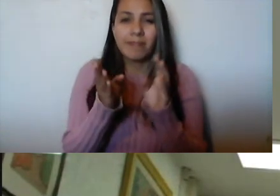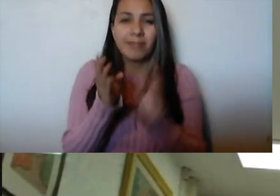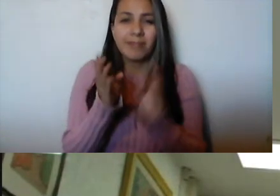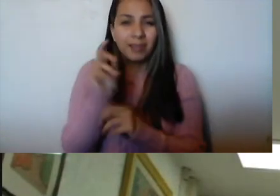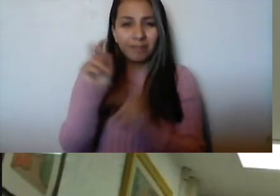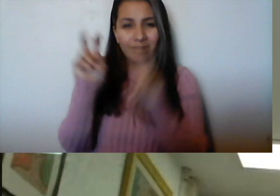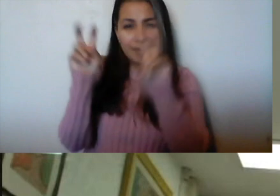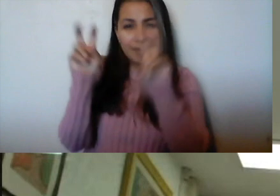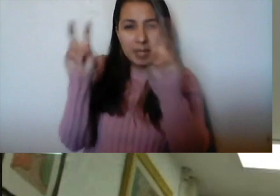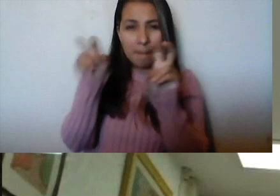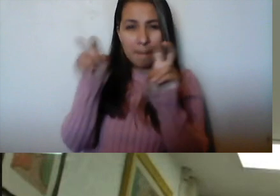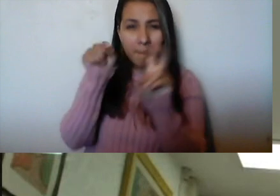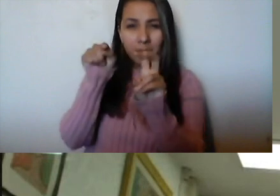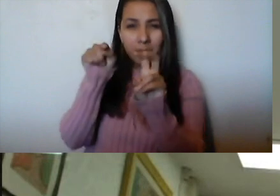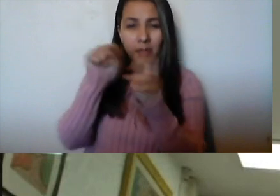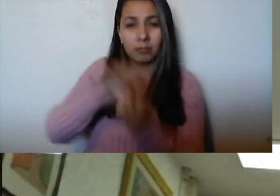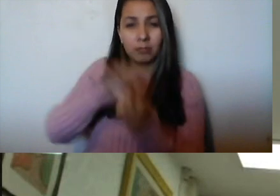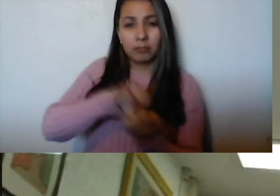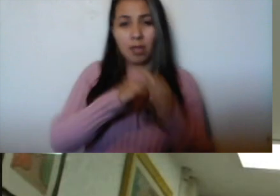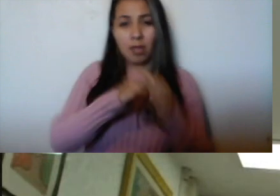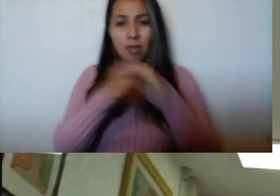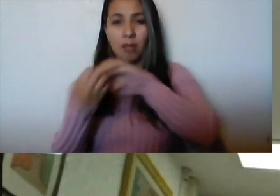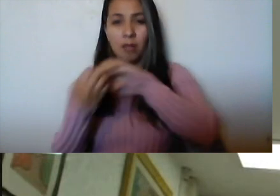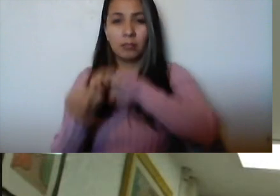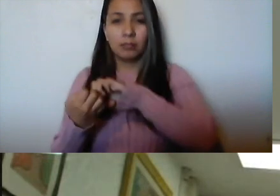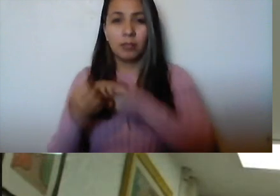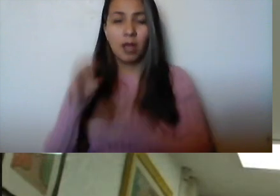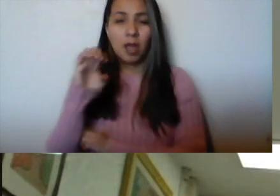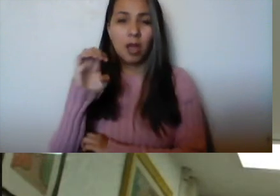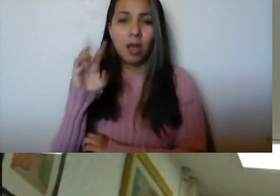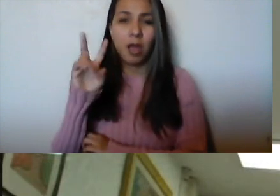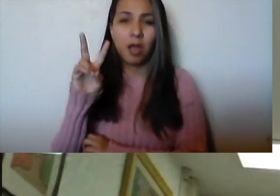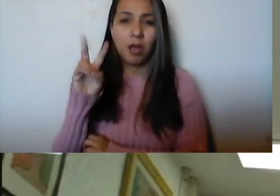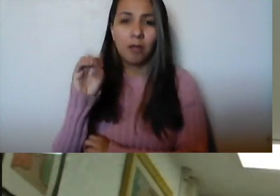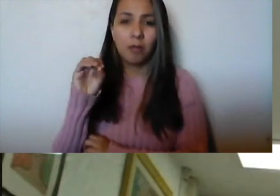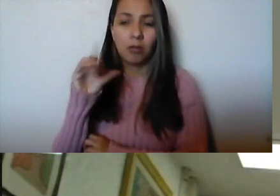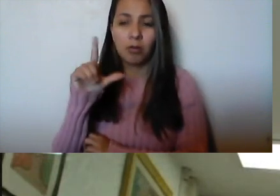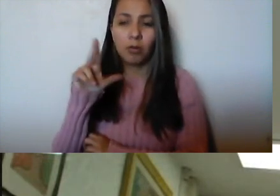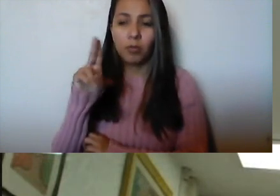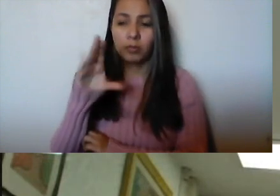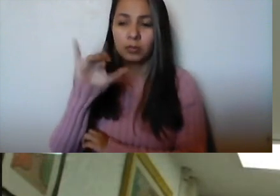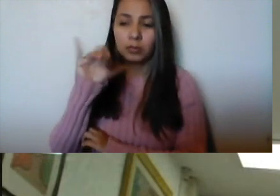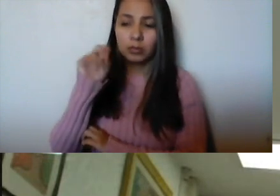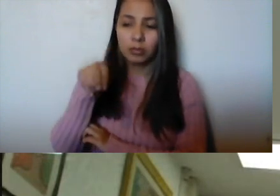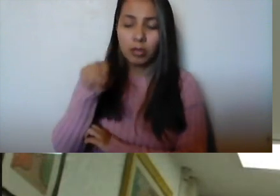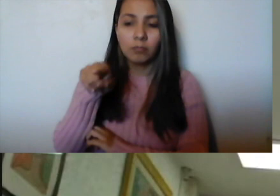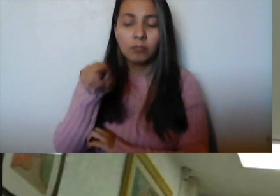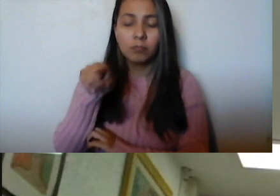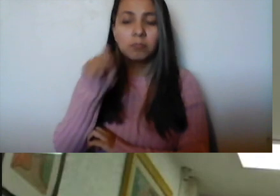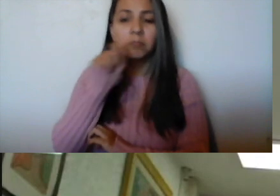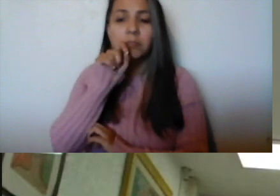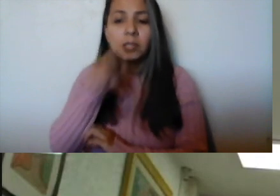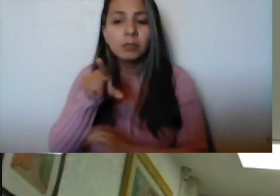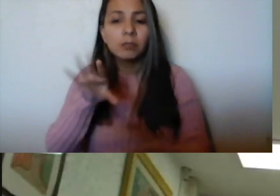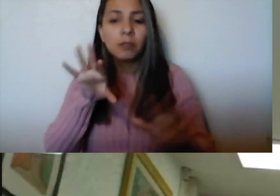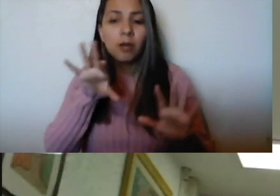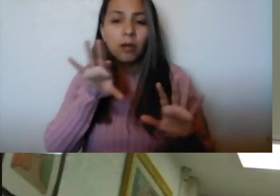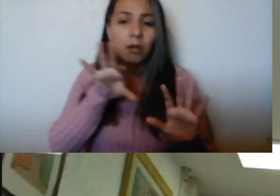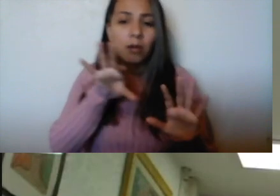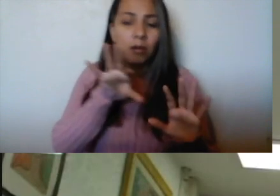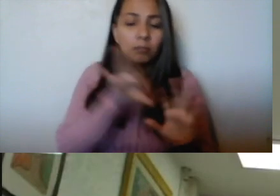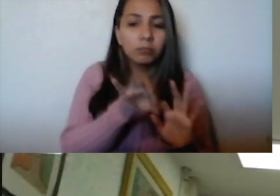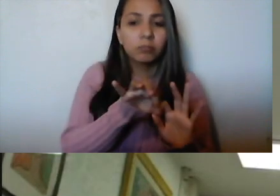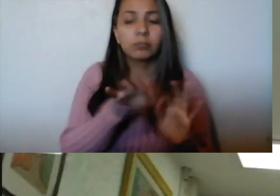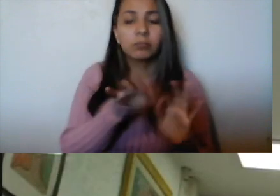cómo este concepto que es la evolución puede también vincularse al aumento de la complejidad